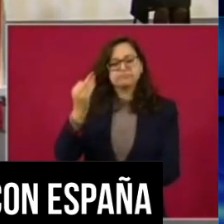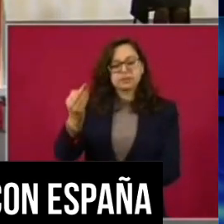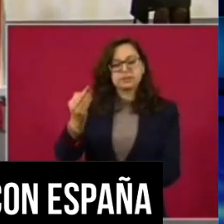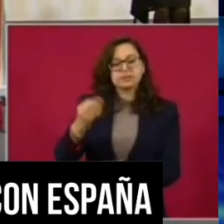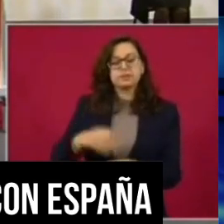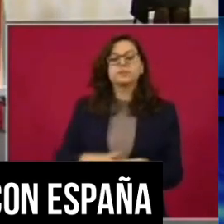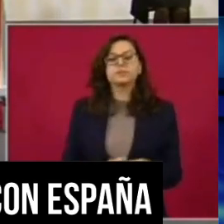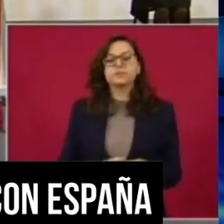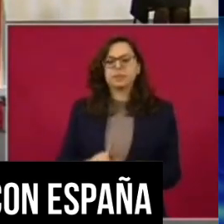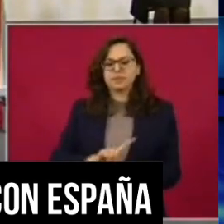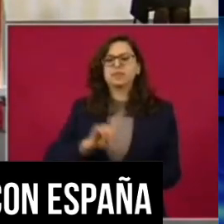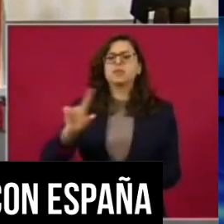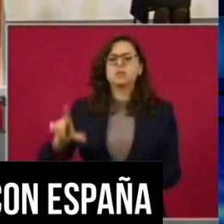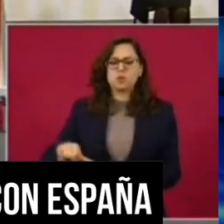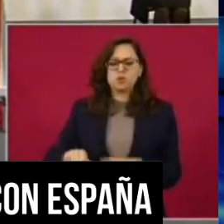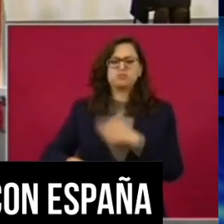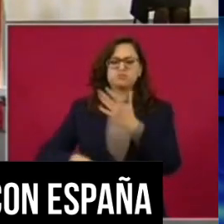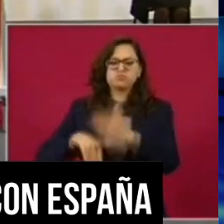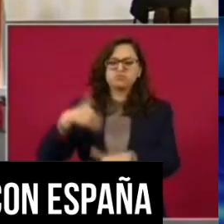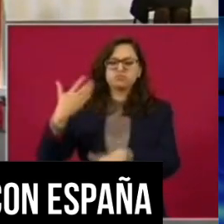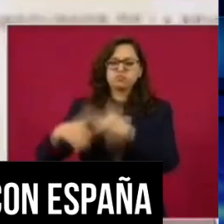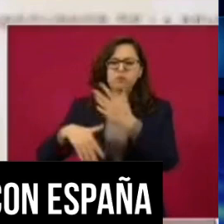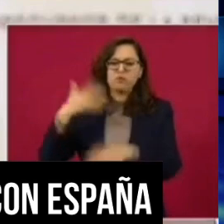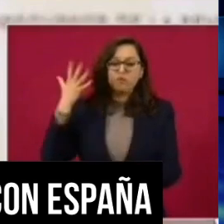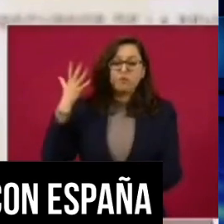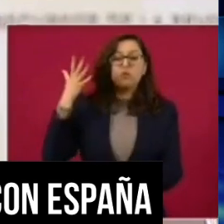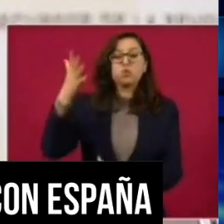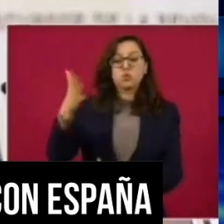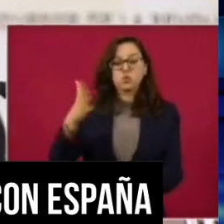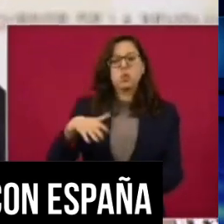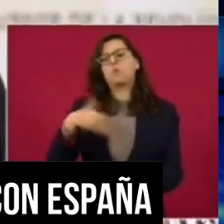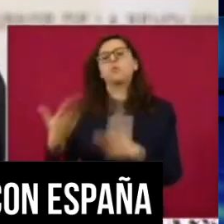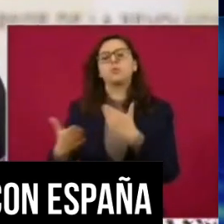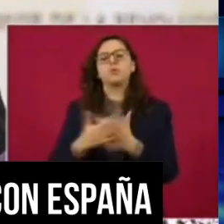a lo mejor ya cuando cambie el gobierno